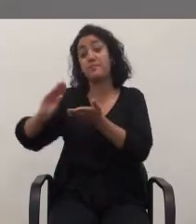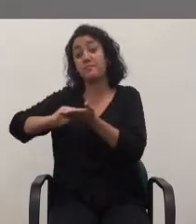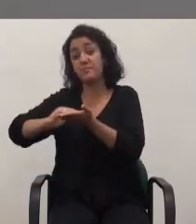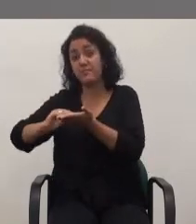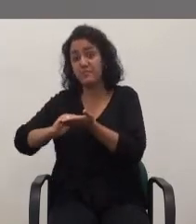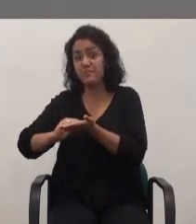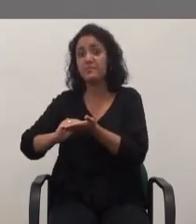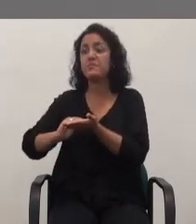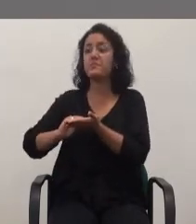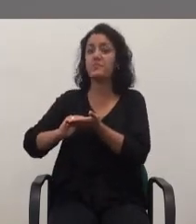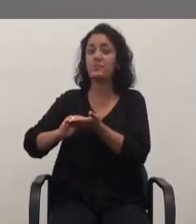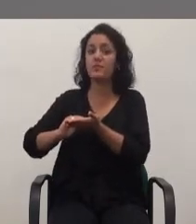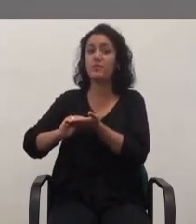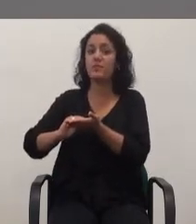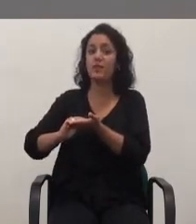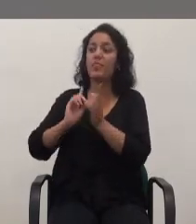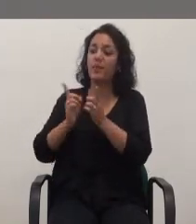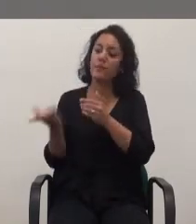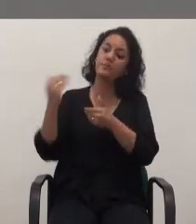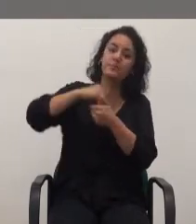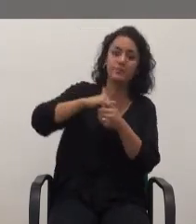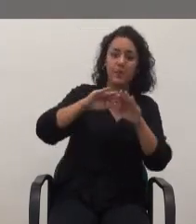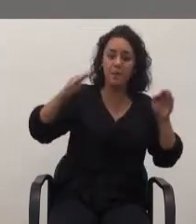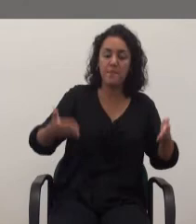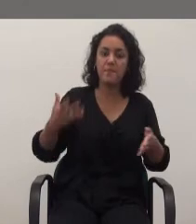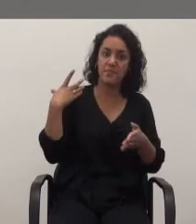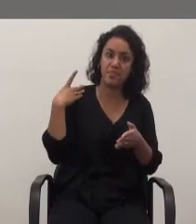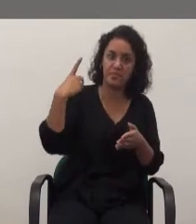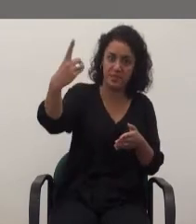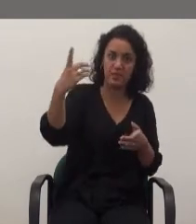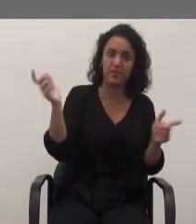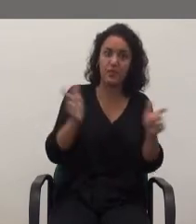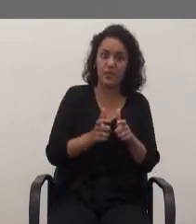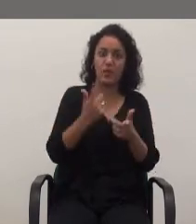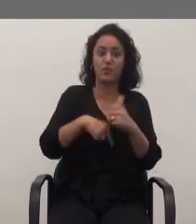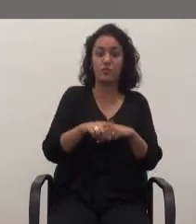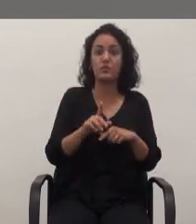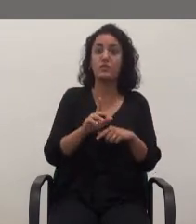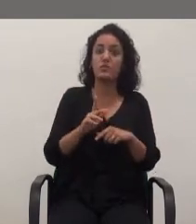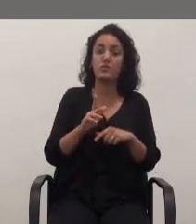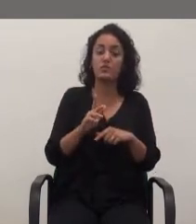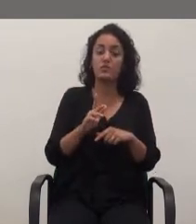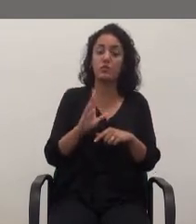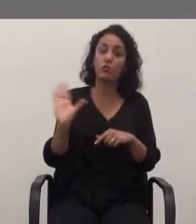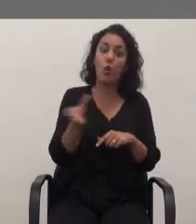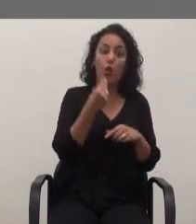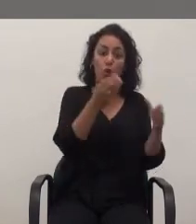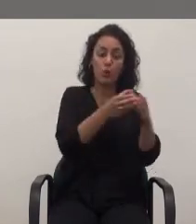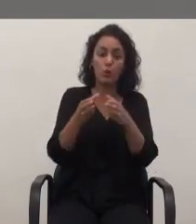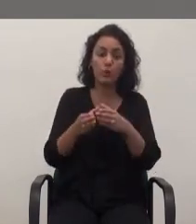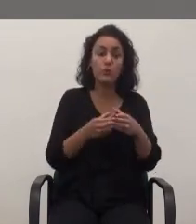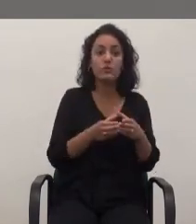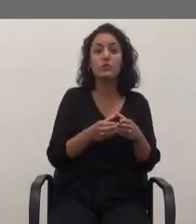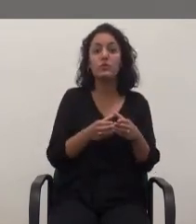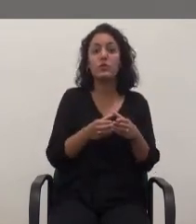que participan de la comisión directiva. Esto se terminó dando de otra manera y también eso es un poco